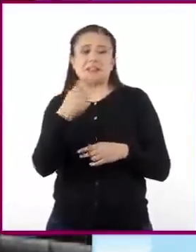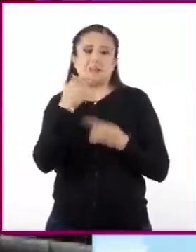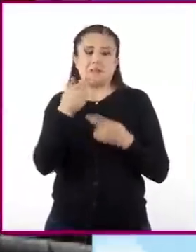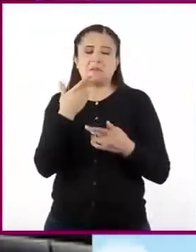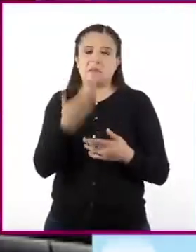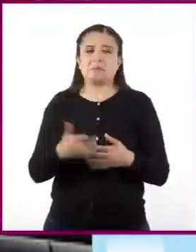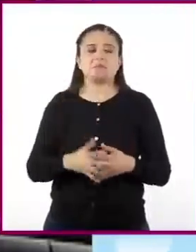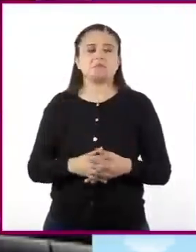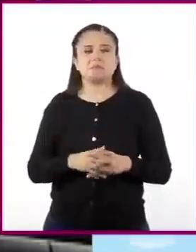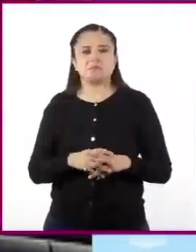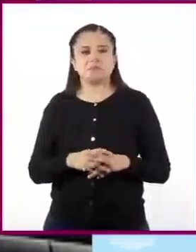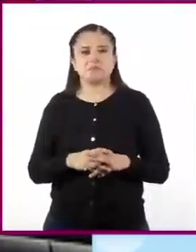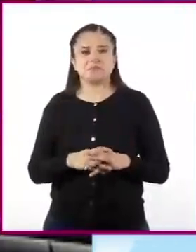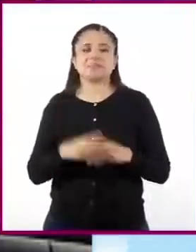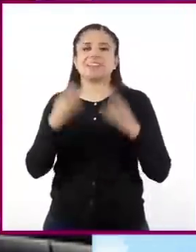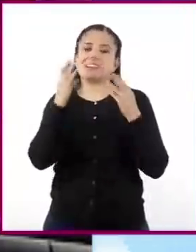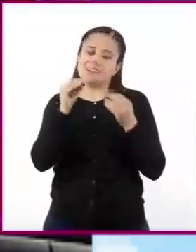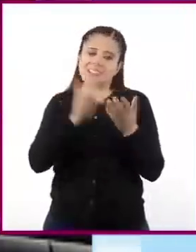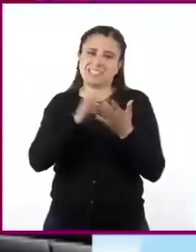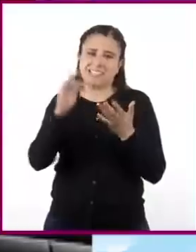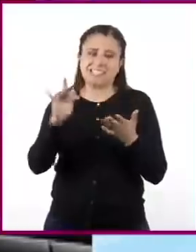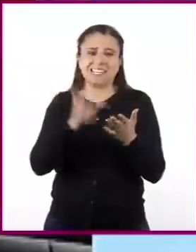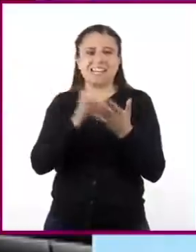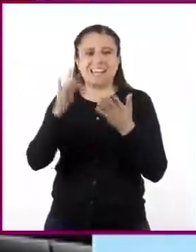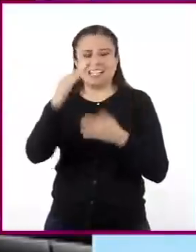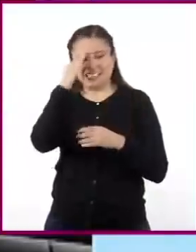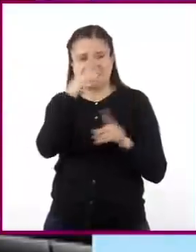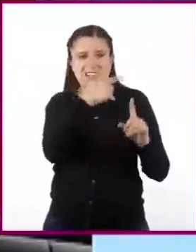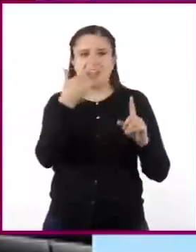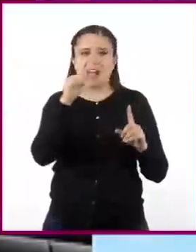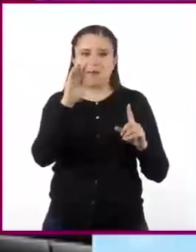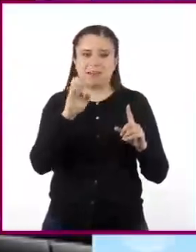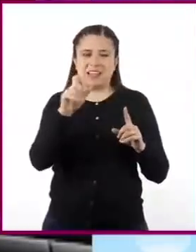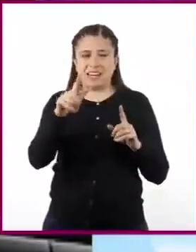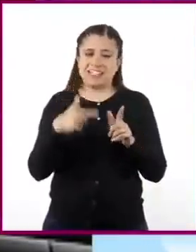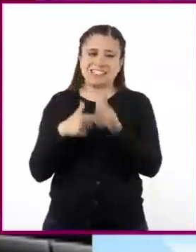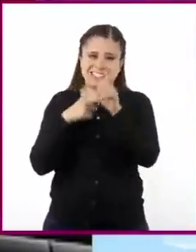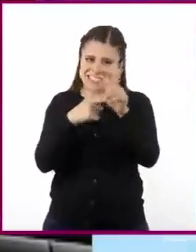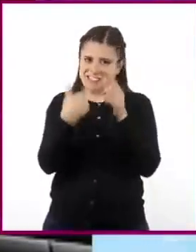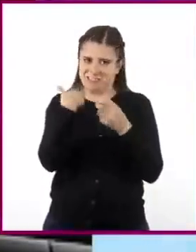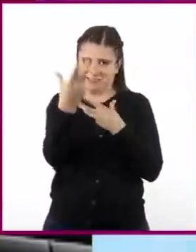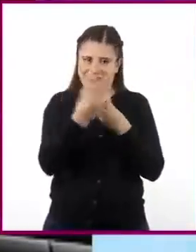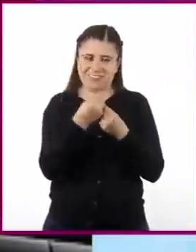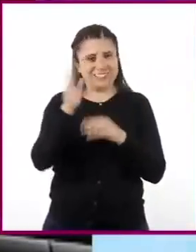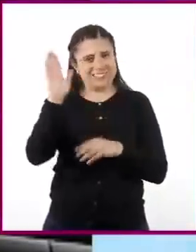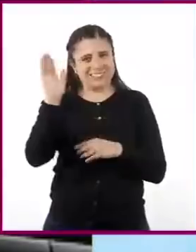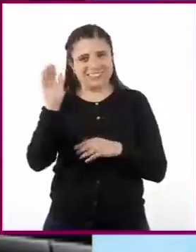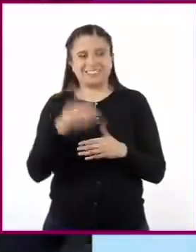dialecto. Muchas gracias. Gracias al señor Gabriel Martínez y siga con nosotros. Hasta luego.